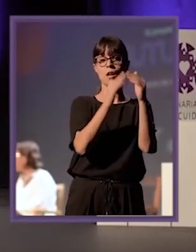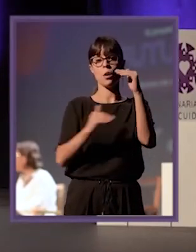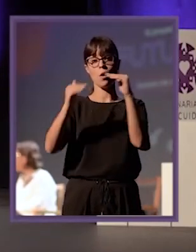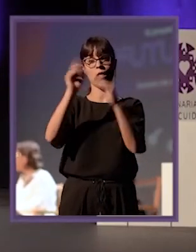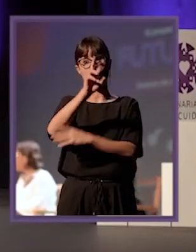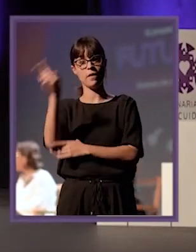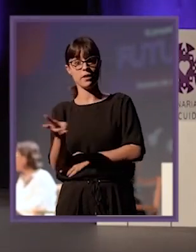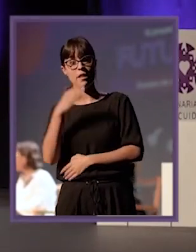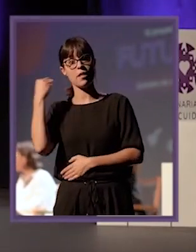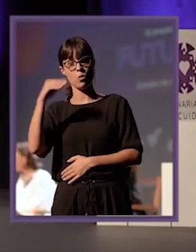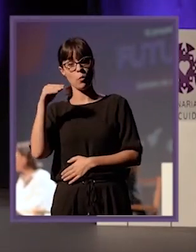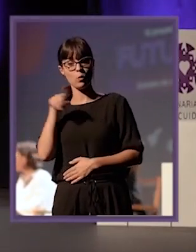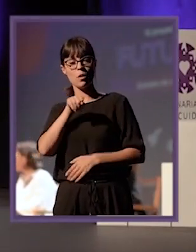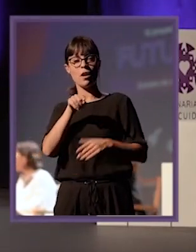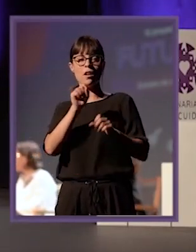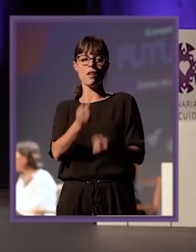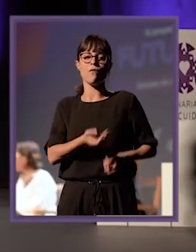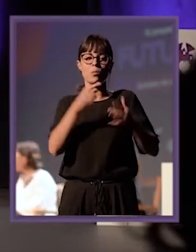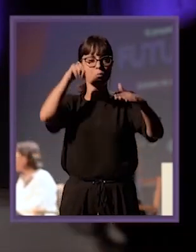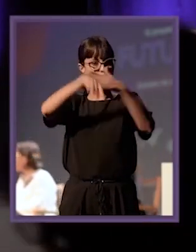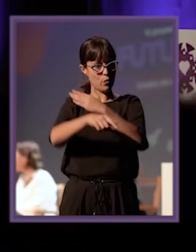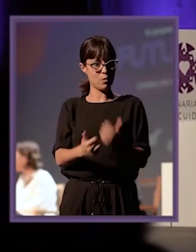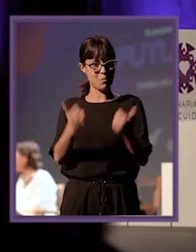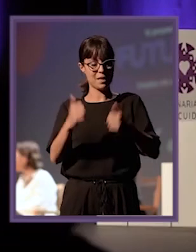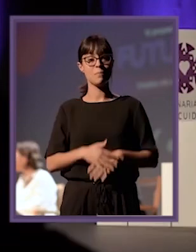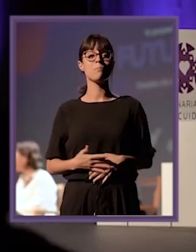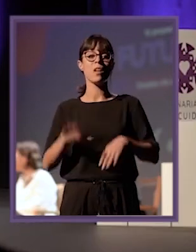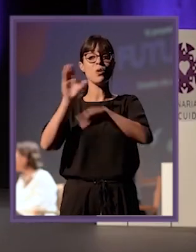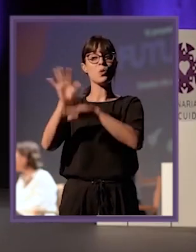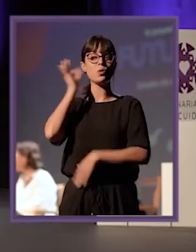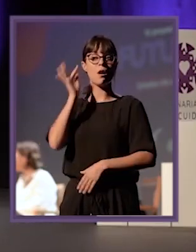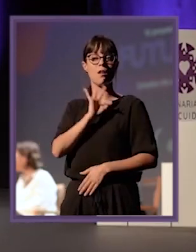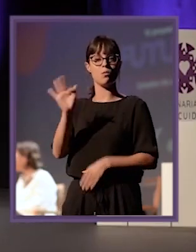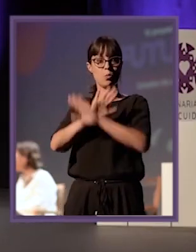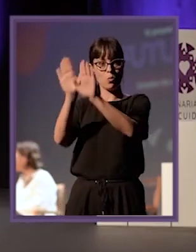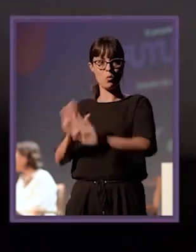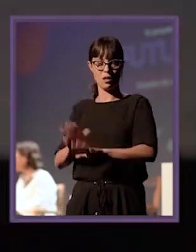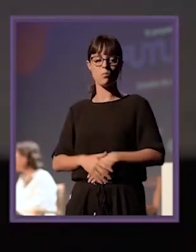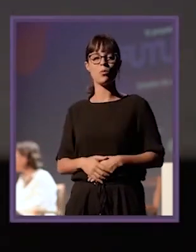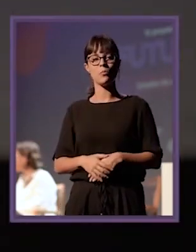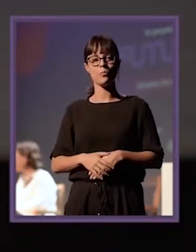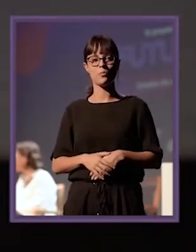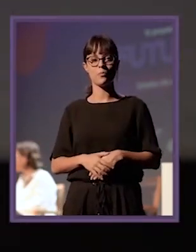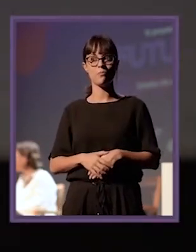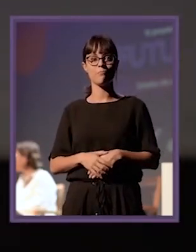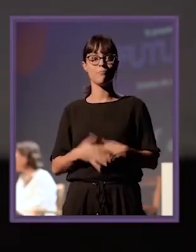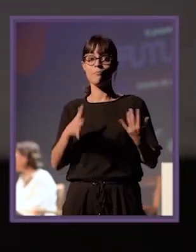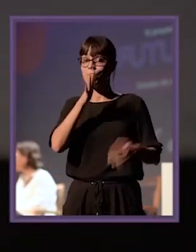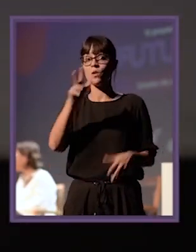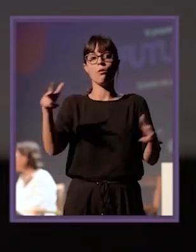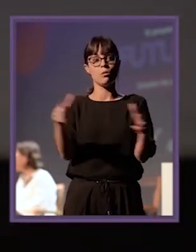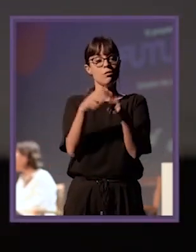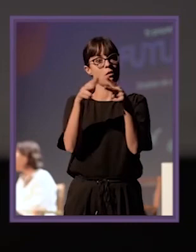Juventud. Y una última para la consejera antes de terminar, porque claro, vemos que injusta es la sociedad poniendo clichés,